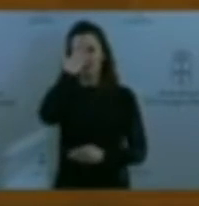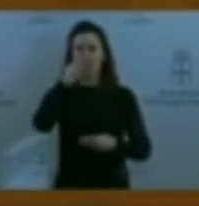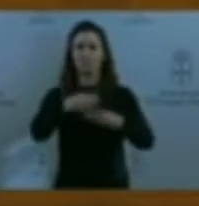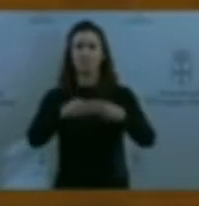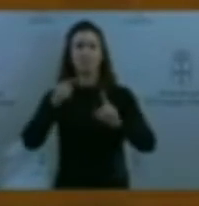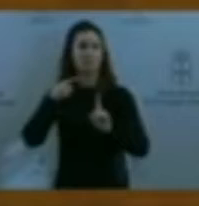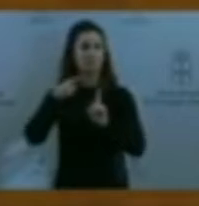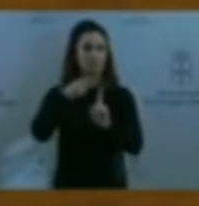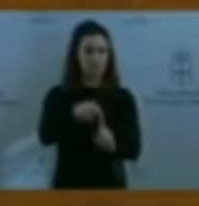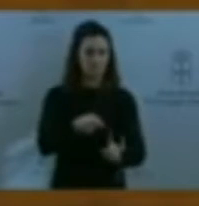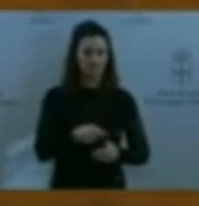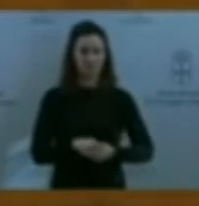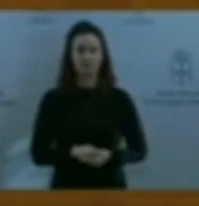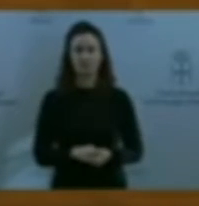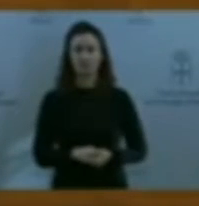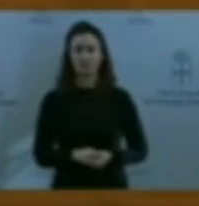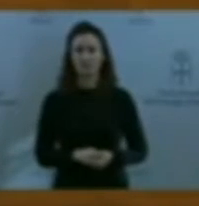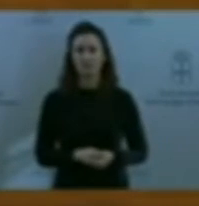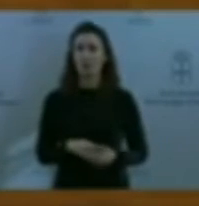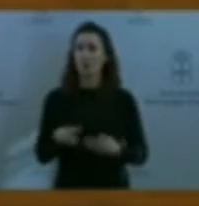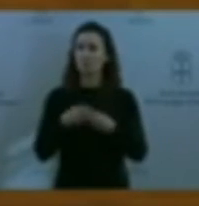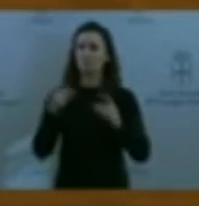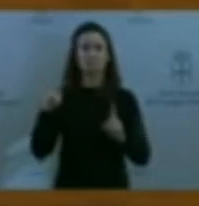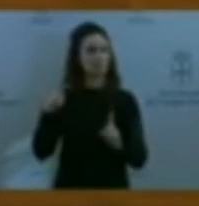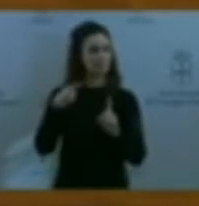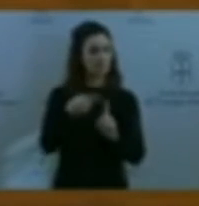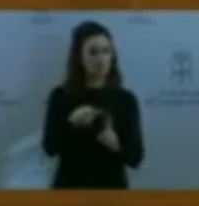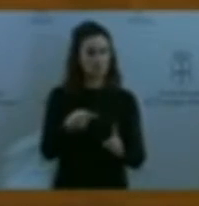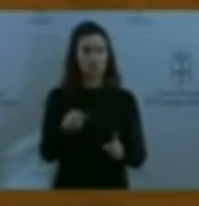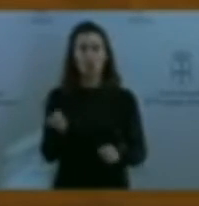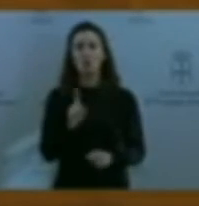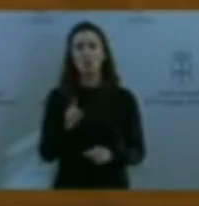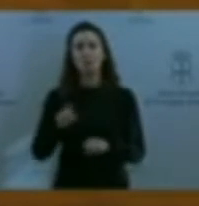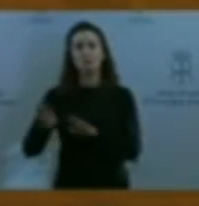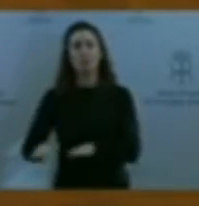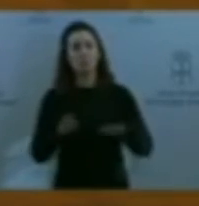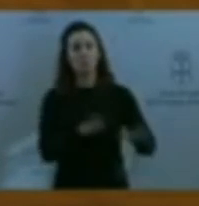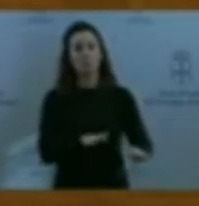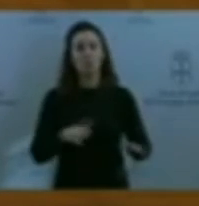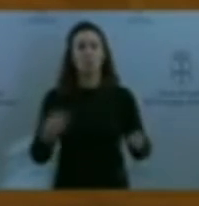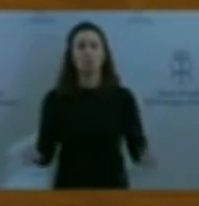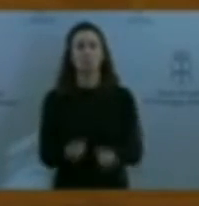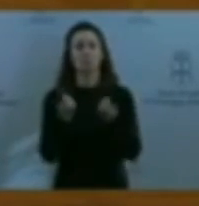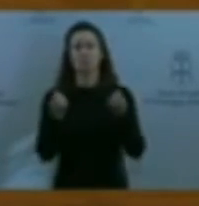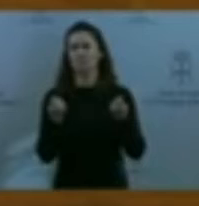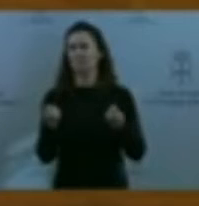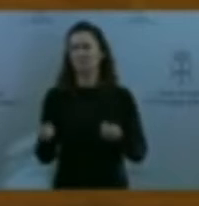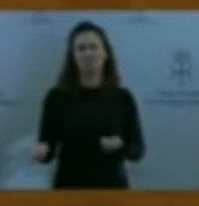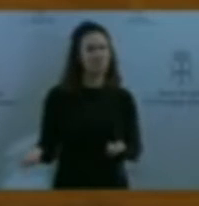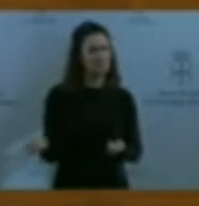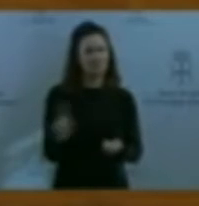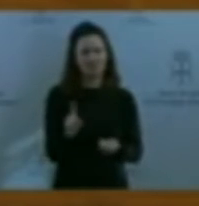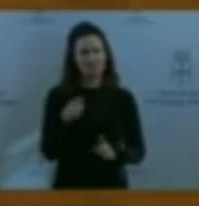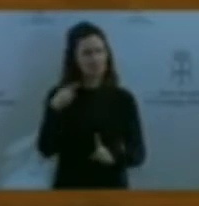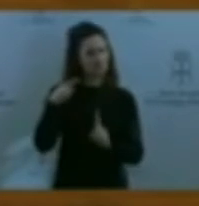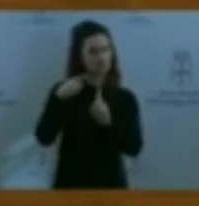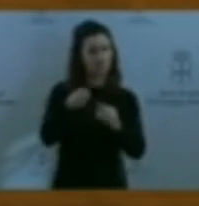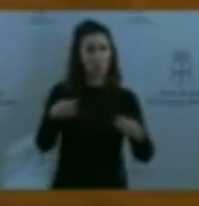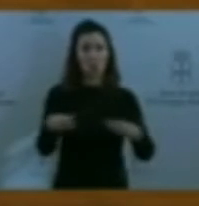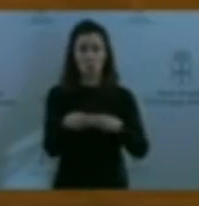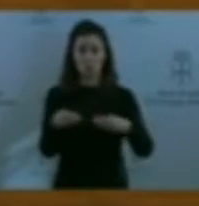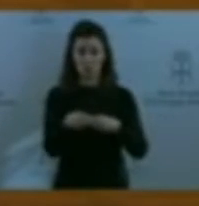mismo. No la ideología, no la propaganda. Es el mismo usuario el que dispone de esa garantía, de ese